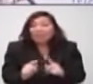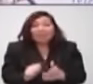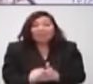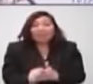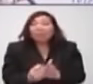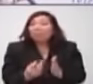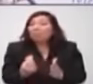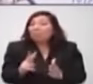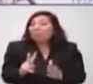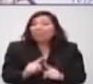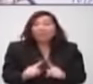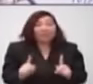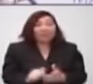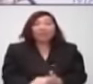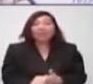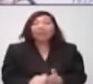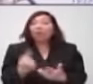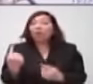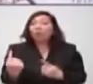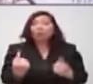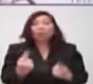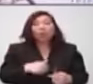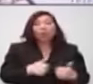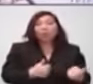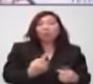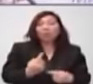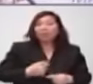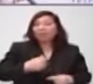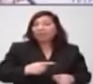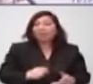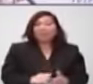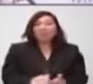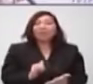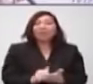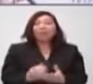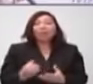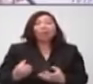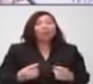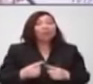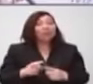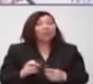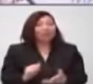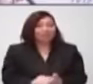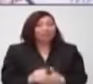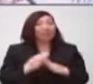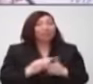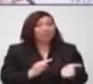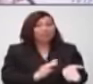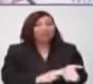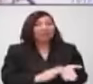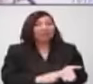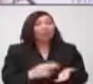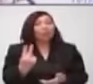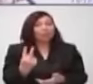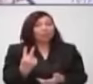con elevaciones diferentes, una a una autoridad y otra a otra autoridad. Y que la Contraloría y que la Defensoría del Pueblo,